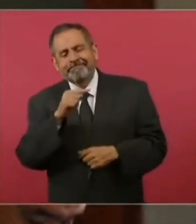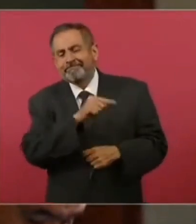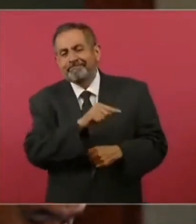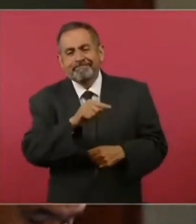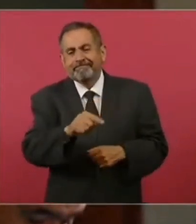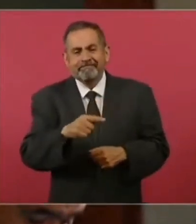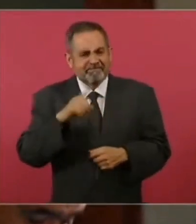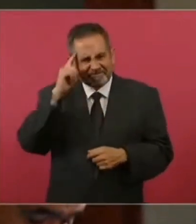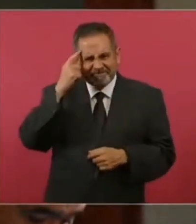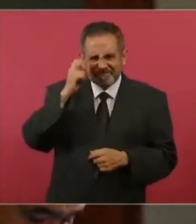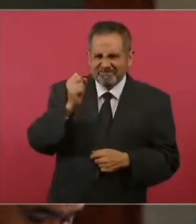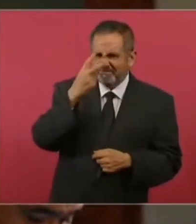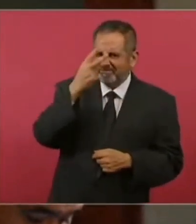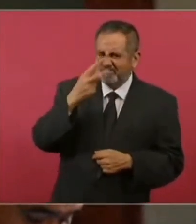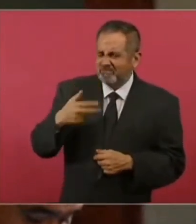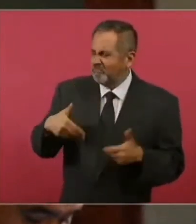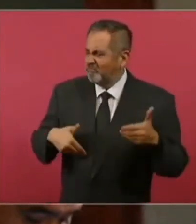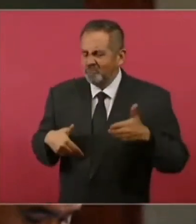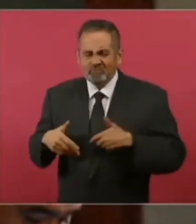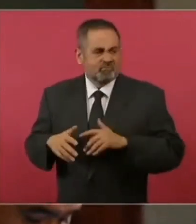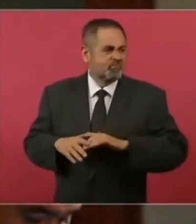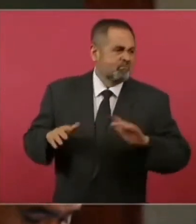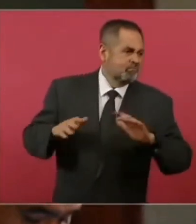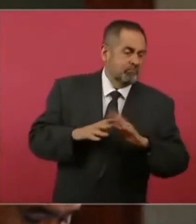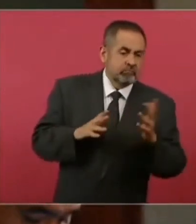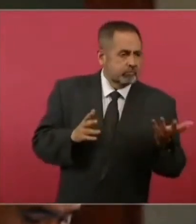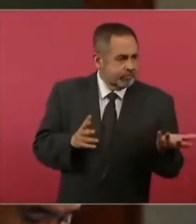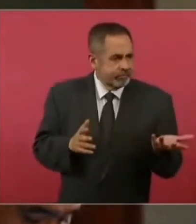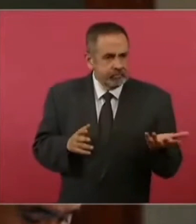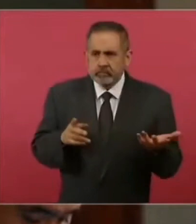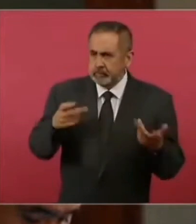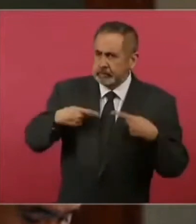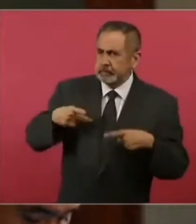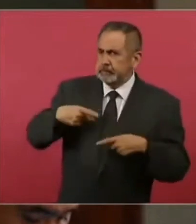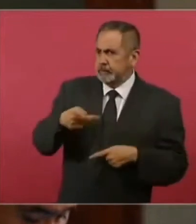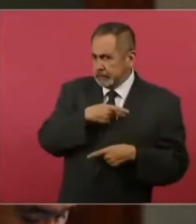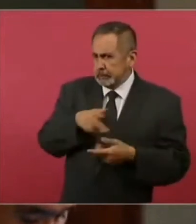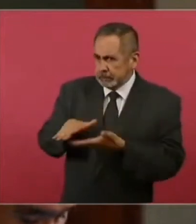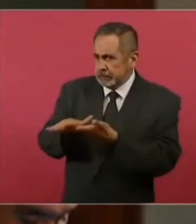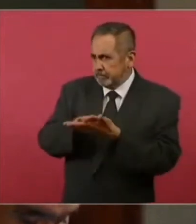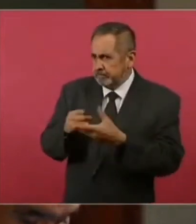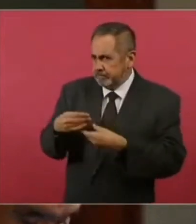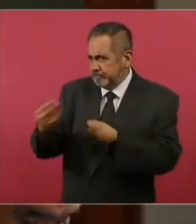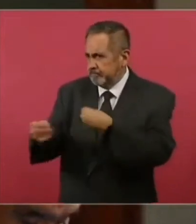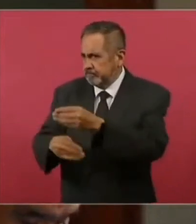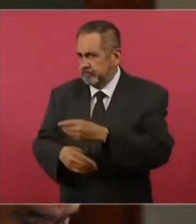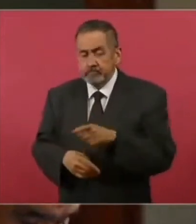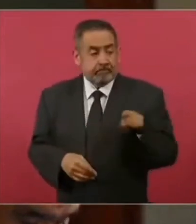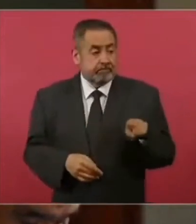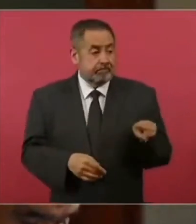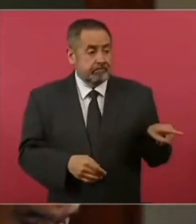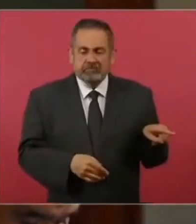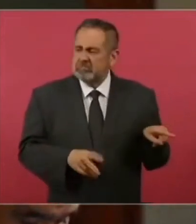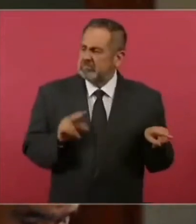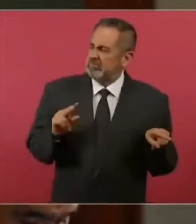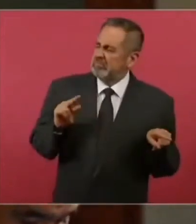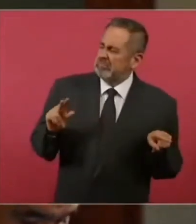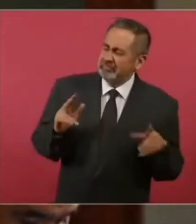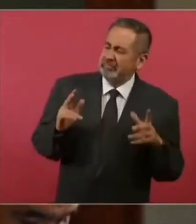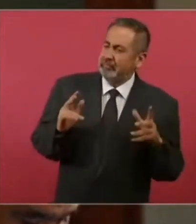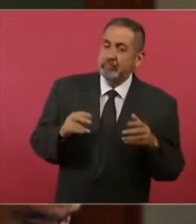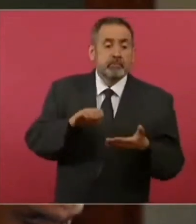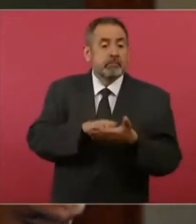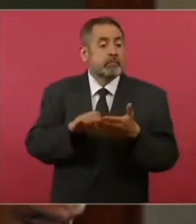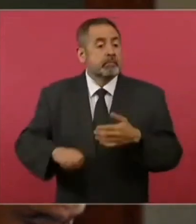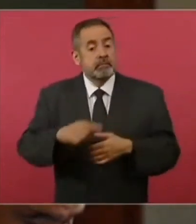que están enojadas y molestas que hoy los más necesitados pues cuenten con esta protección del Estado. Caso